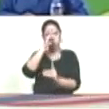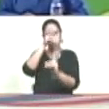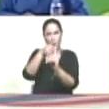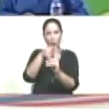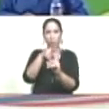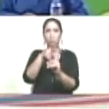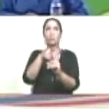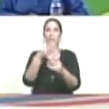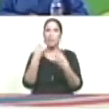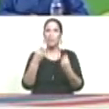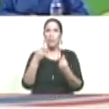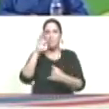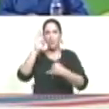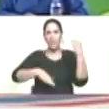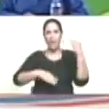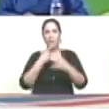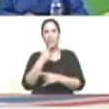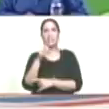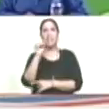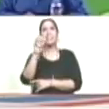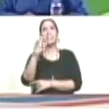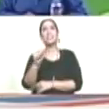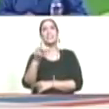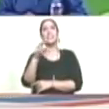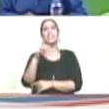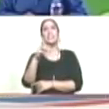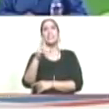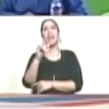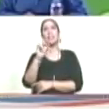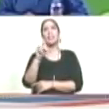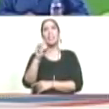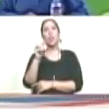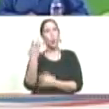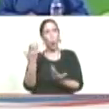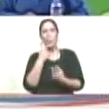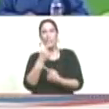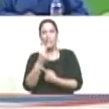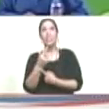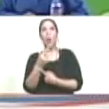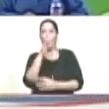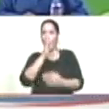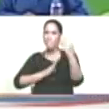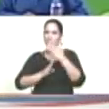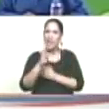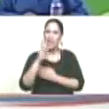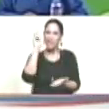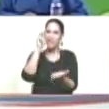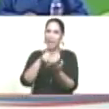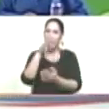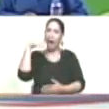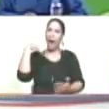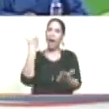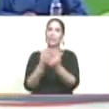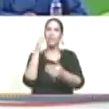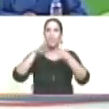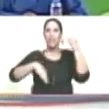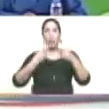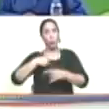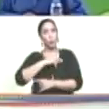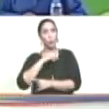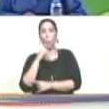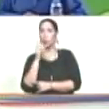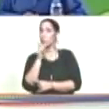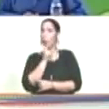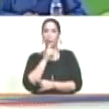general Augusto César Sandino, son los humildes, los únicos que llegan hasta el final. Y nosotros no tenemos